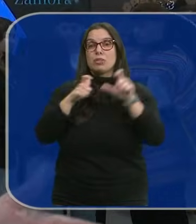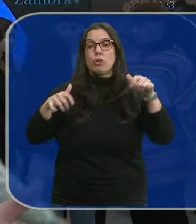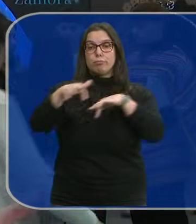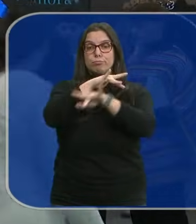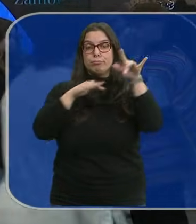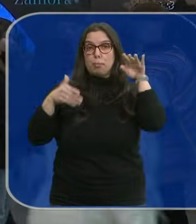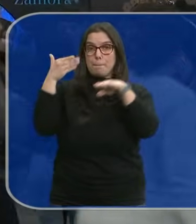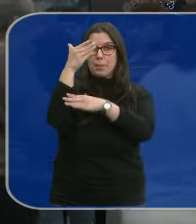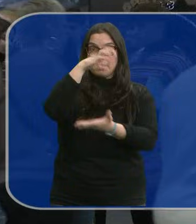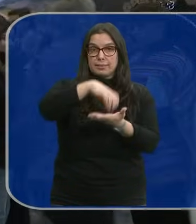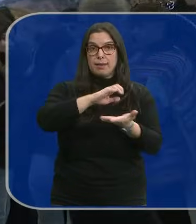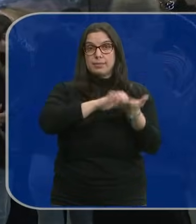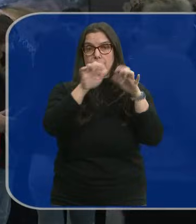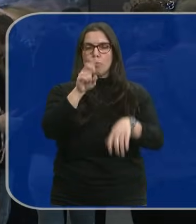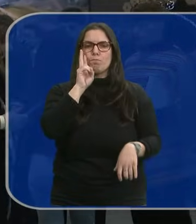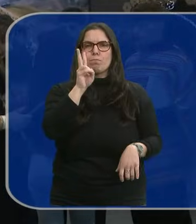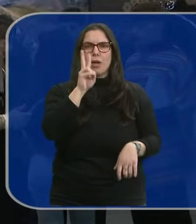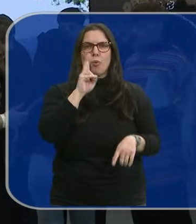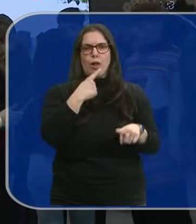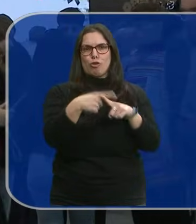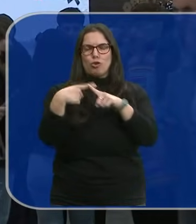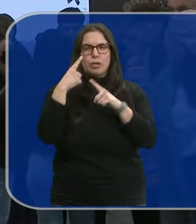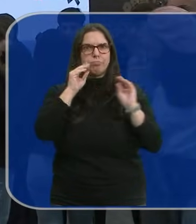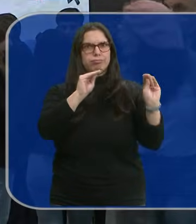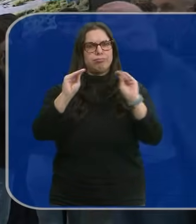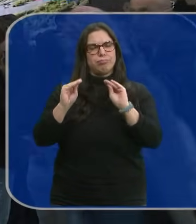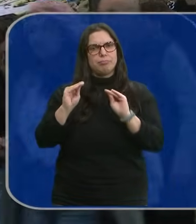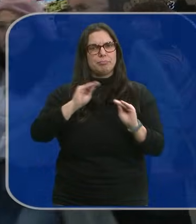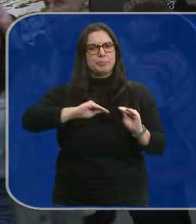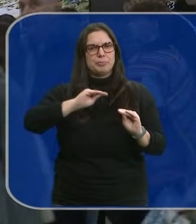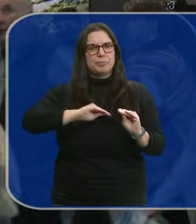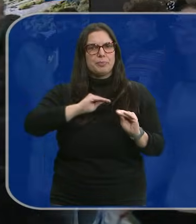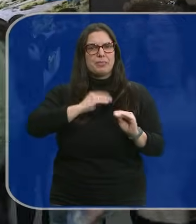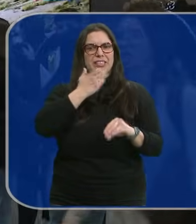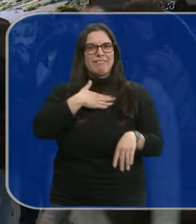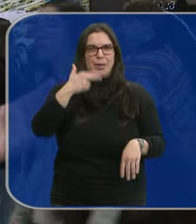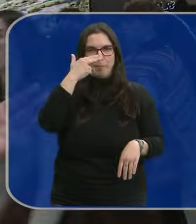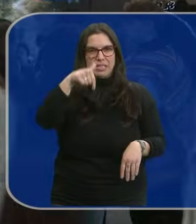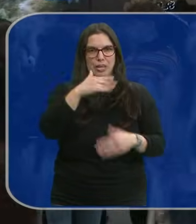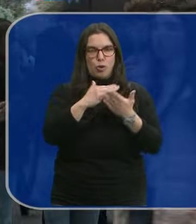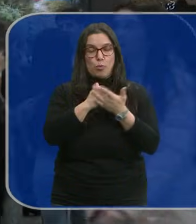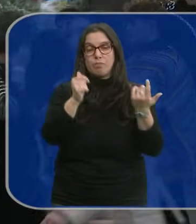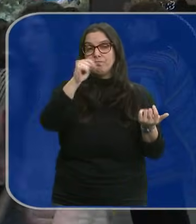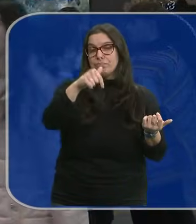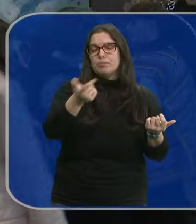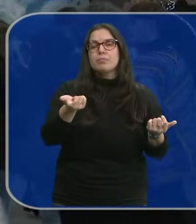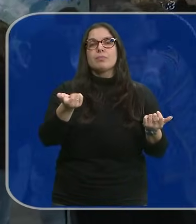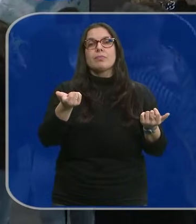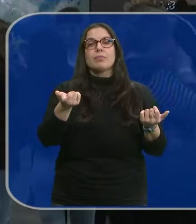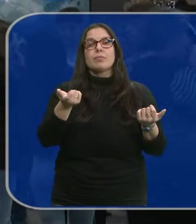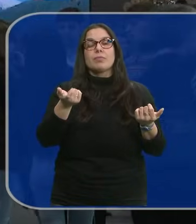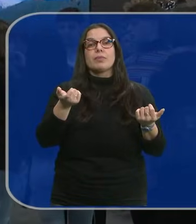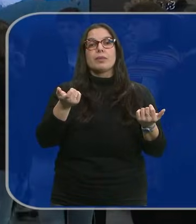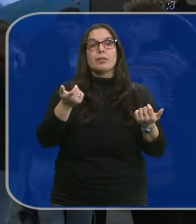León podrán observar esos grandes reclamos que tienen para aquellos que quieran visitar nuestra comunidad en este stand, como les decimos, que